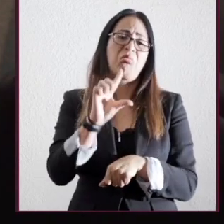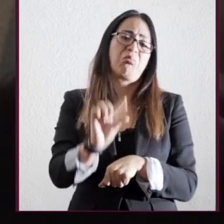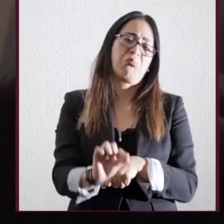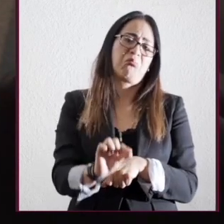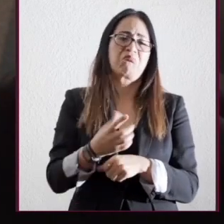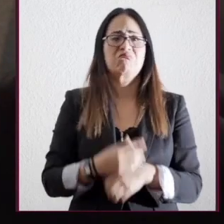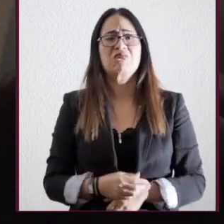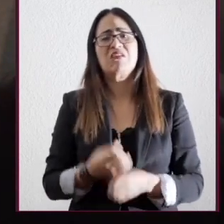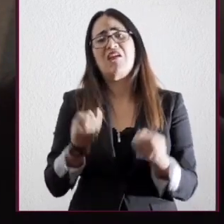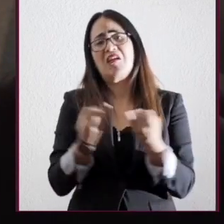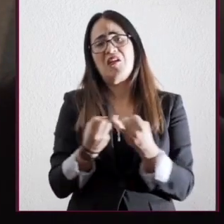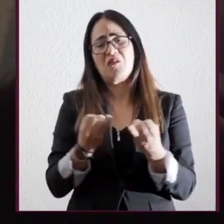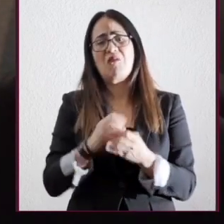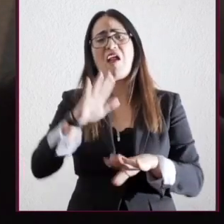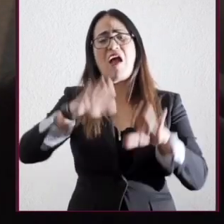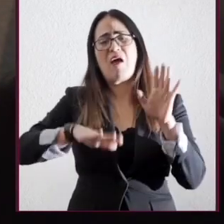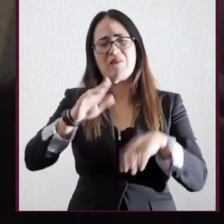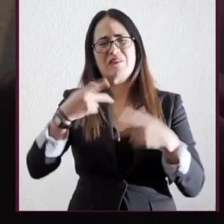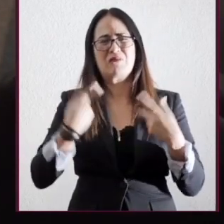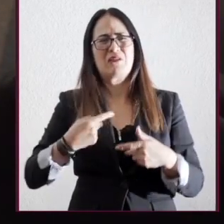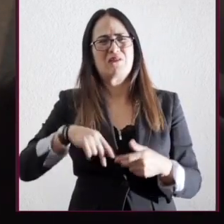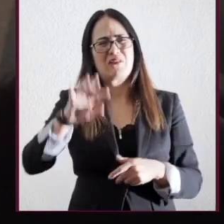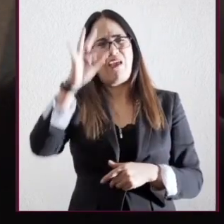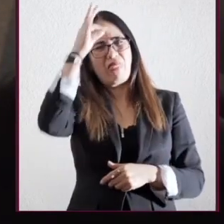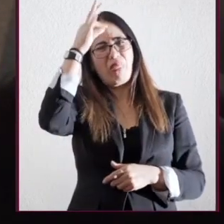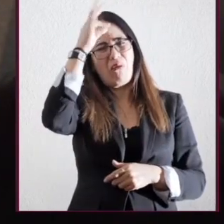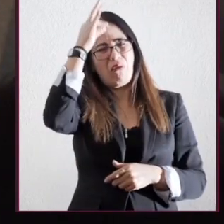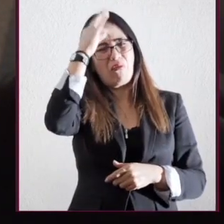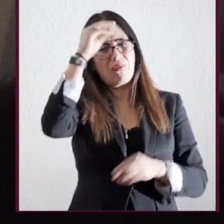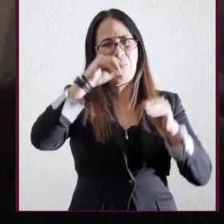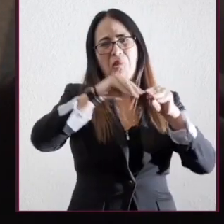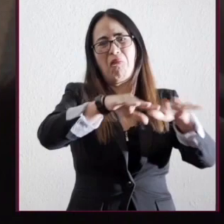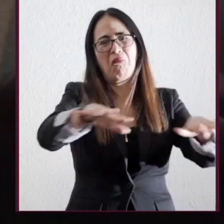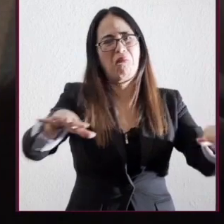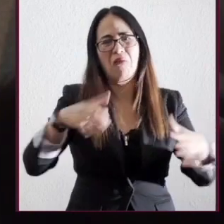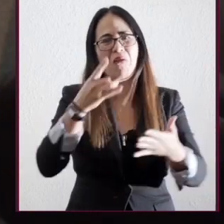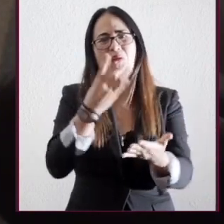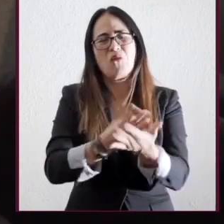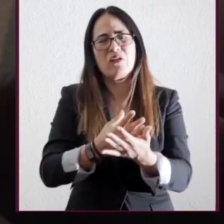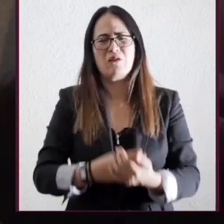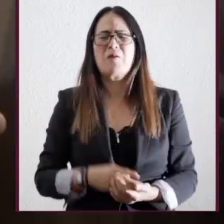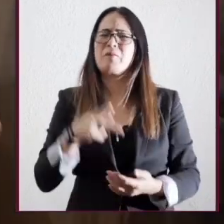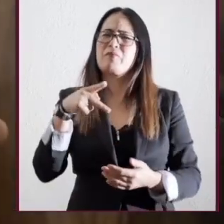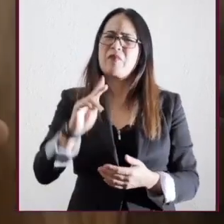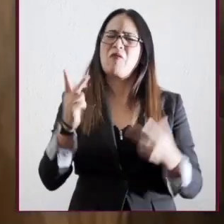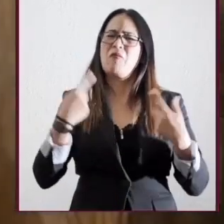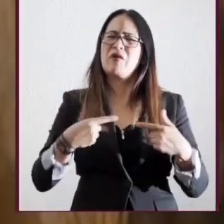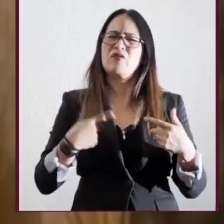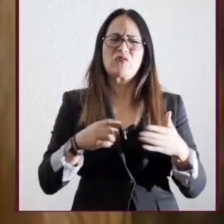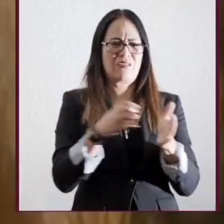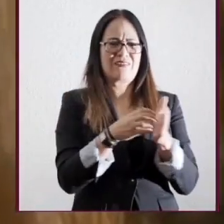momentos podía llegar a ser un insulto al intelecto. Sin embargo, quienes la llamaban así